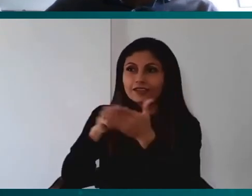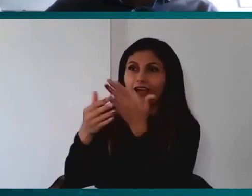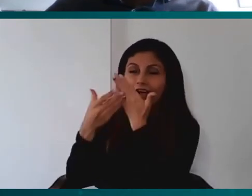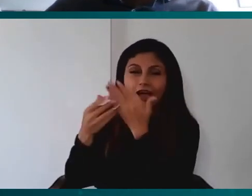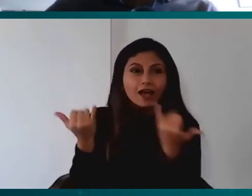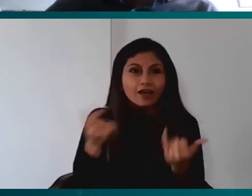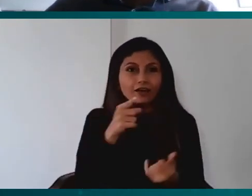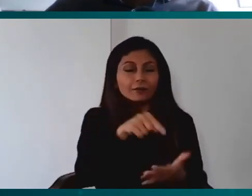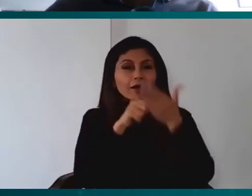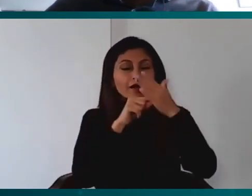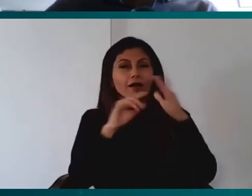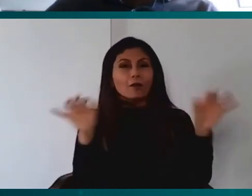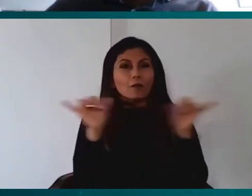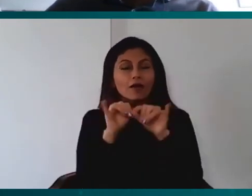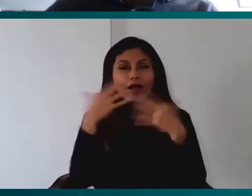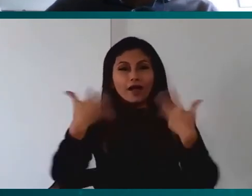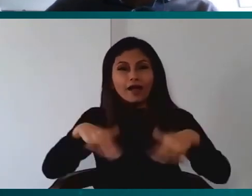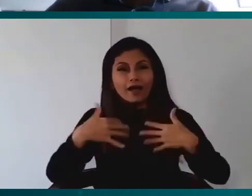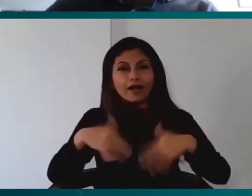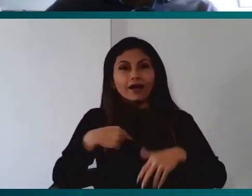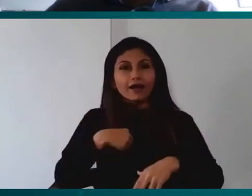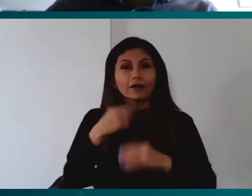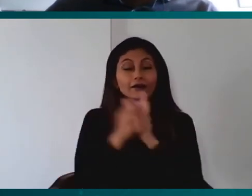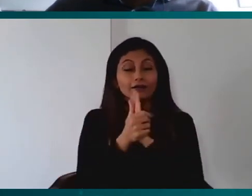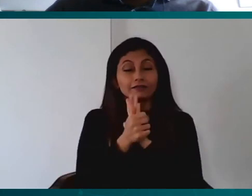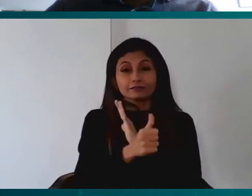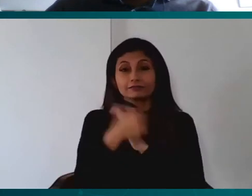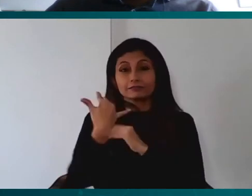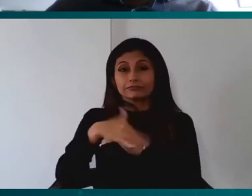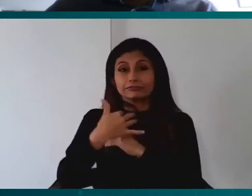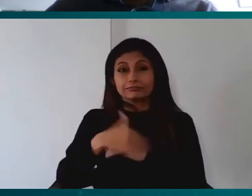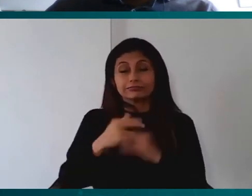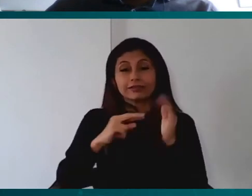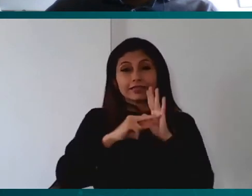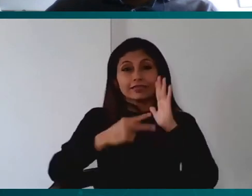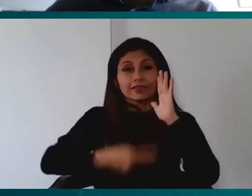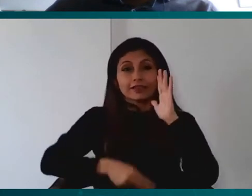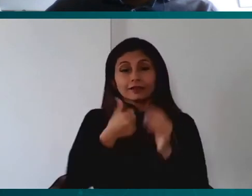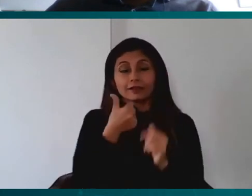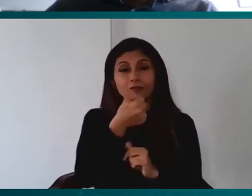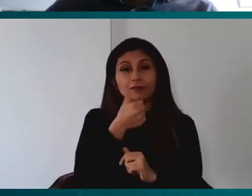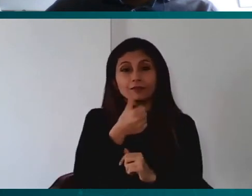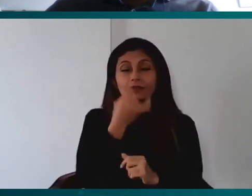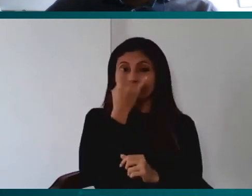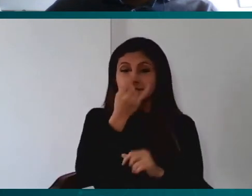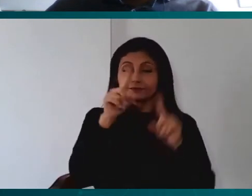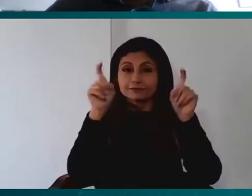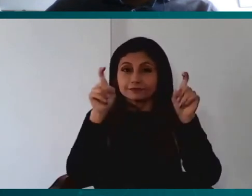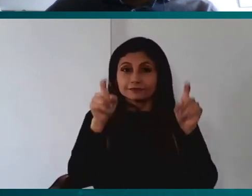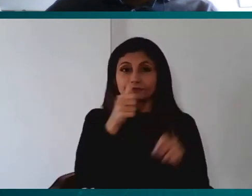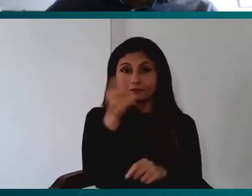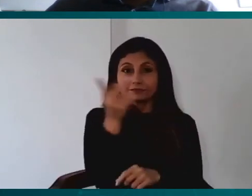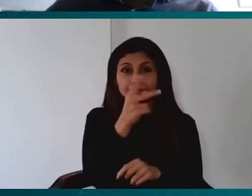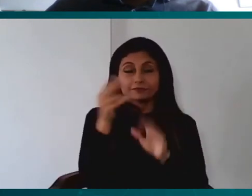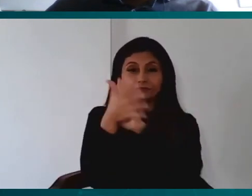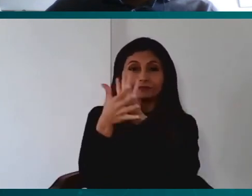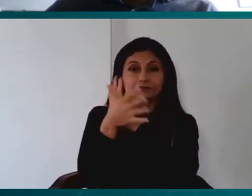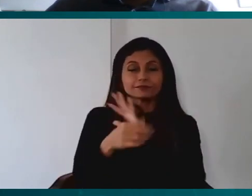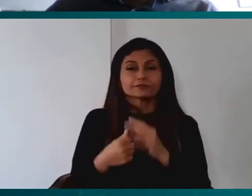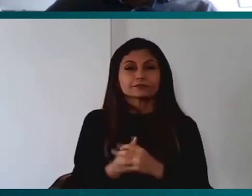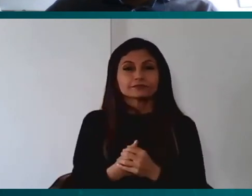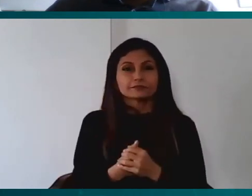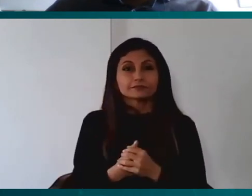uno como ver la aplicabilidad técnica de esto. Sí. Y de verdad que muy, muy interesante el tema que presentan ustedes. En